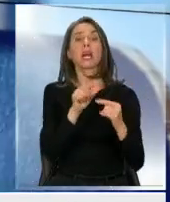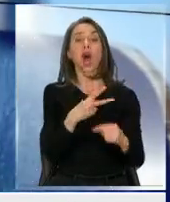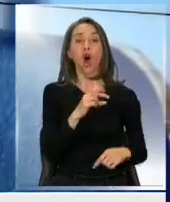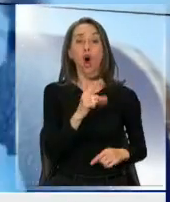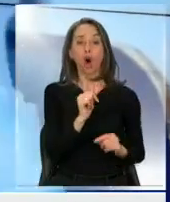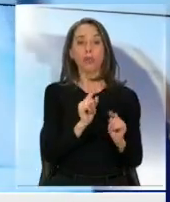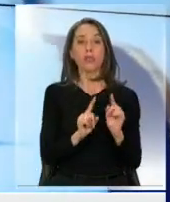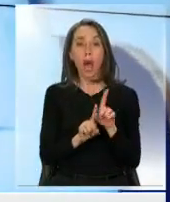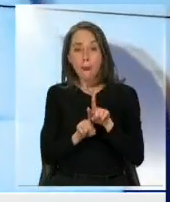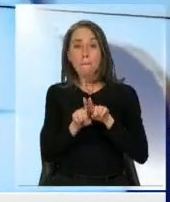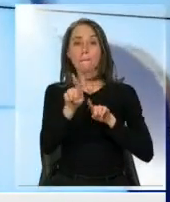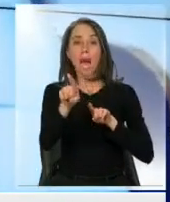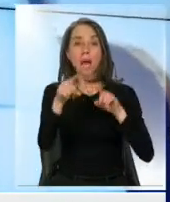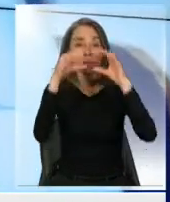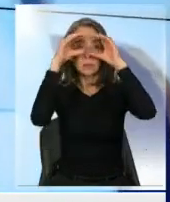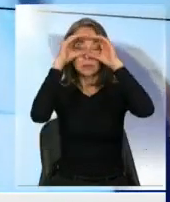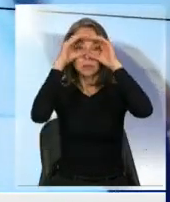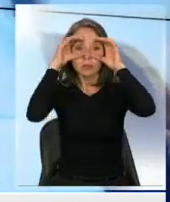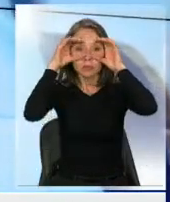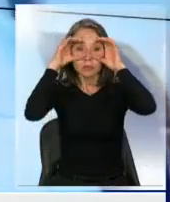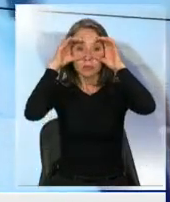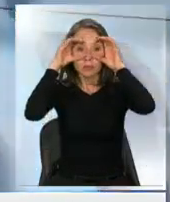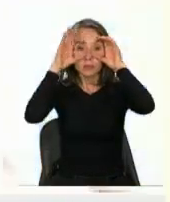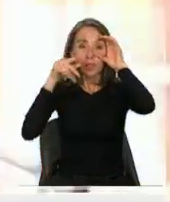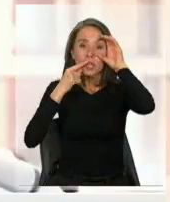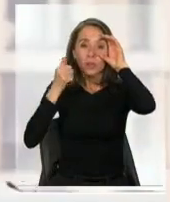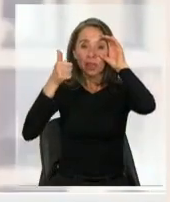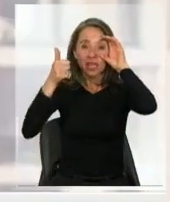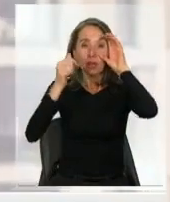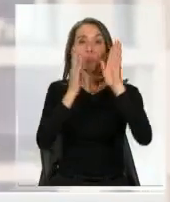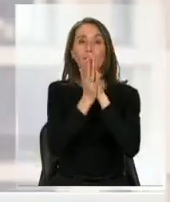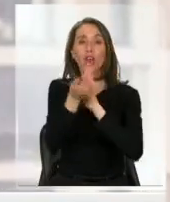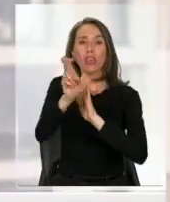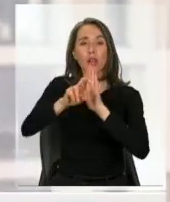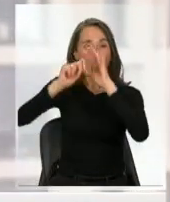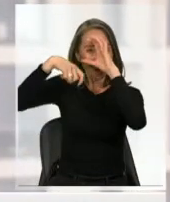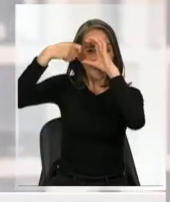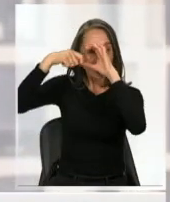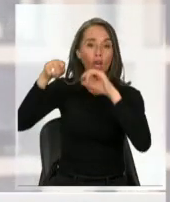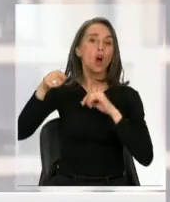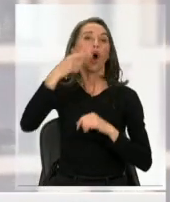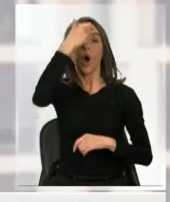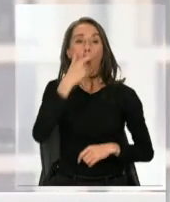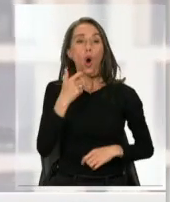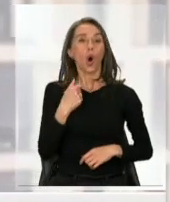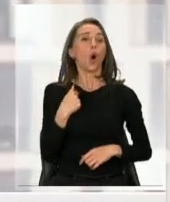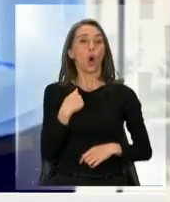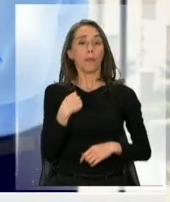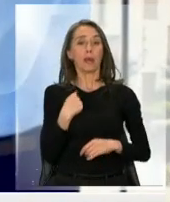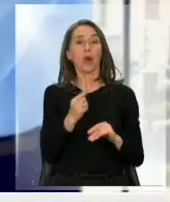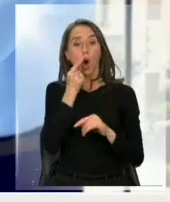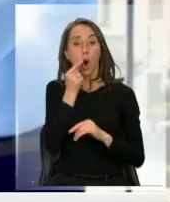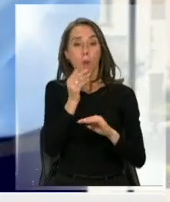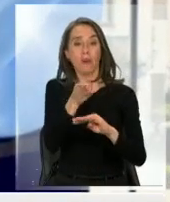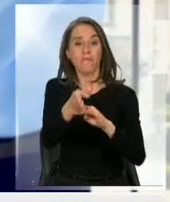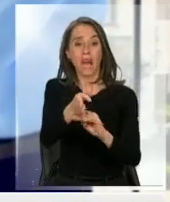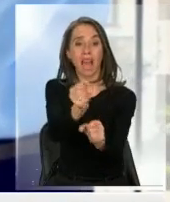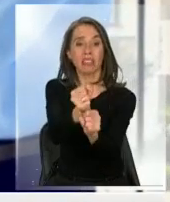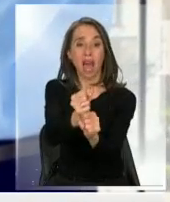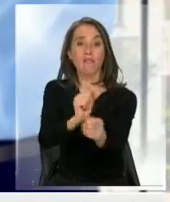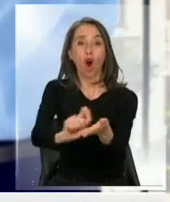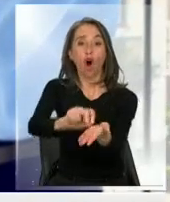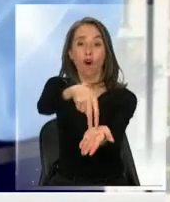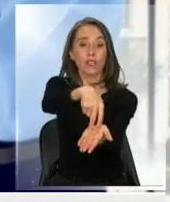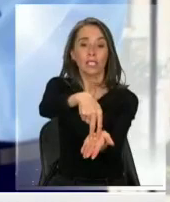poco más allá. Con eso que están viendo en la imagen, señor director, veamos ese video que estábamos observando. Esa persona, en vez de ir al trabajo, se pone estos lentes, tiene un guante y